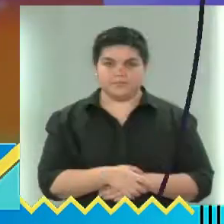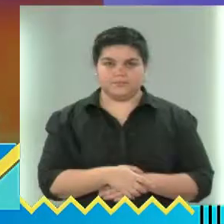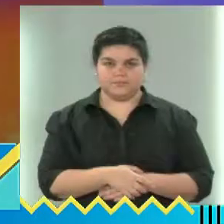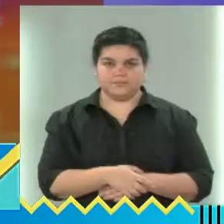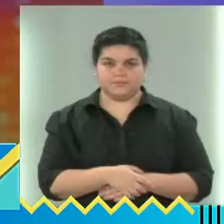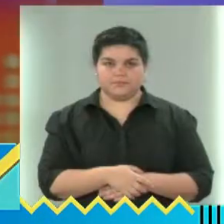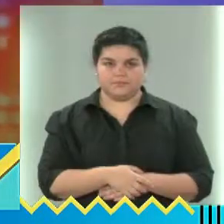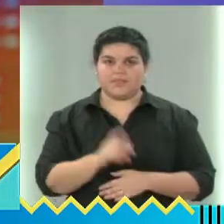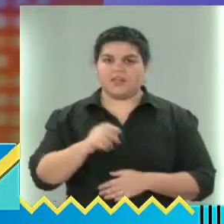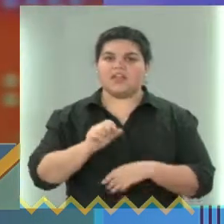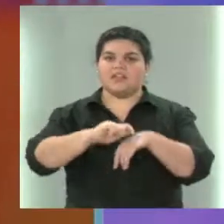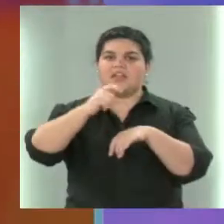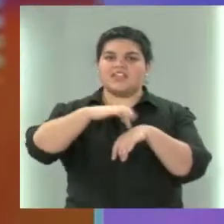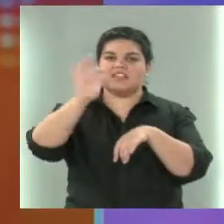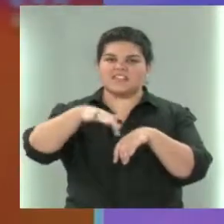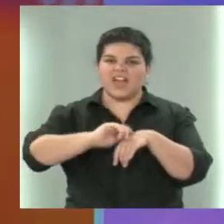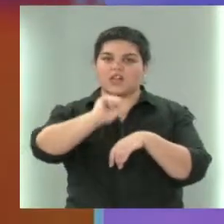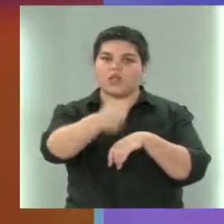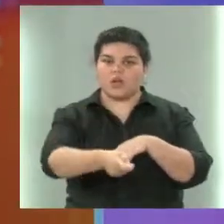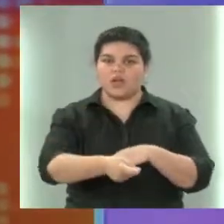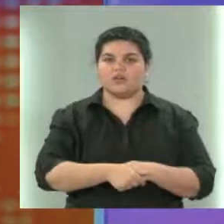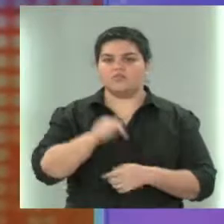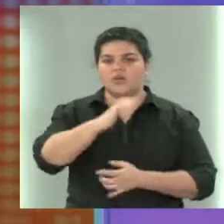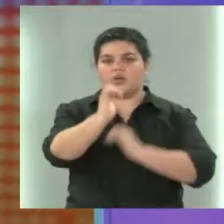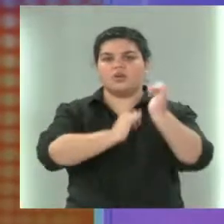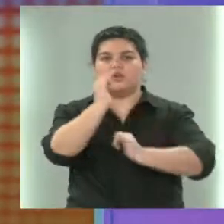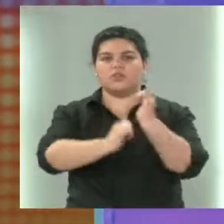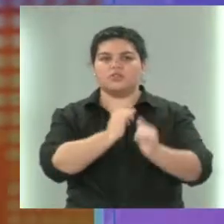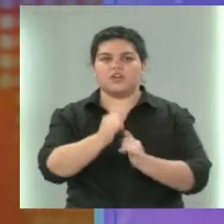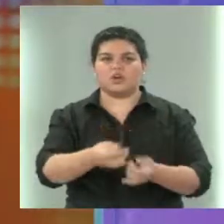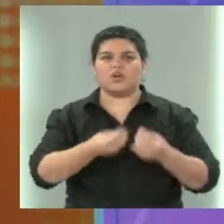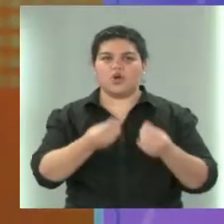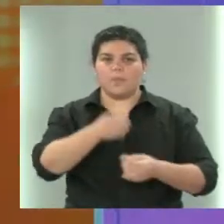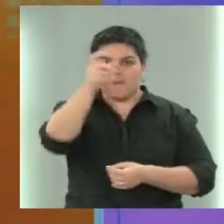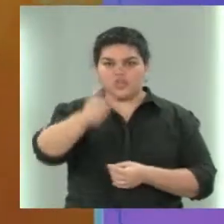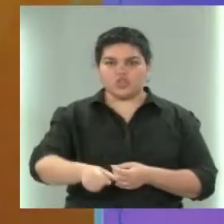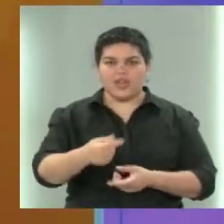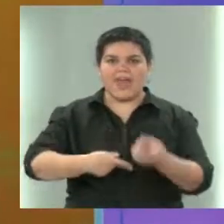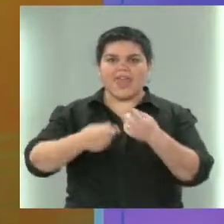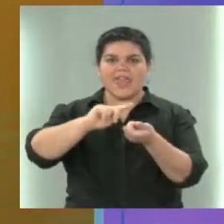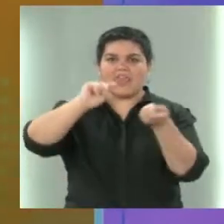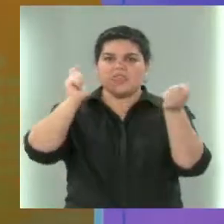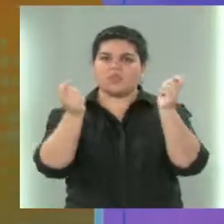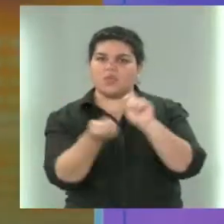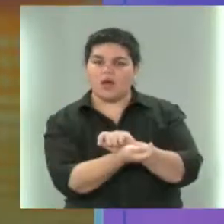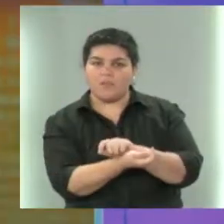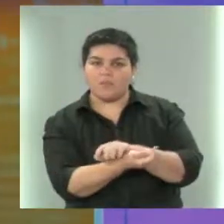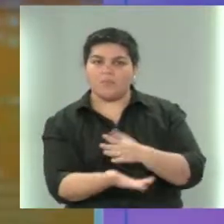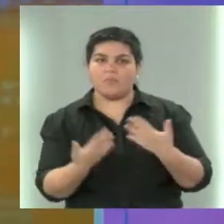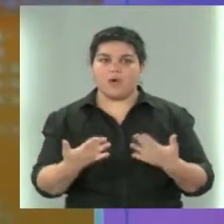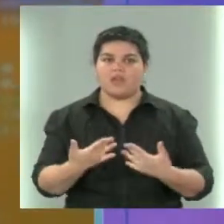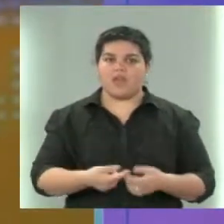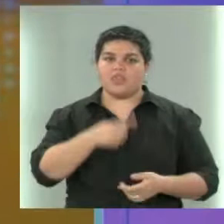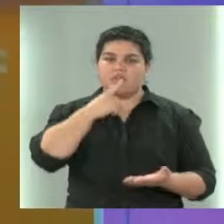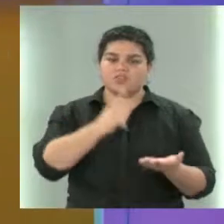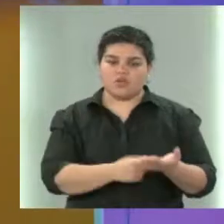Vamos a hablar de donación de sangre y de qué forma se puede cambiar el curso de la historia de una persona con la simple decisión de ir a donar,